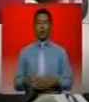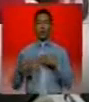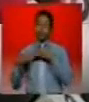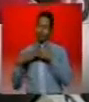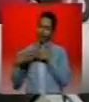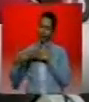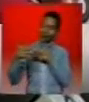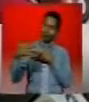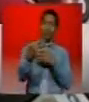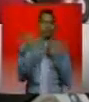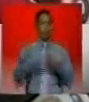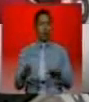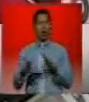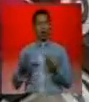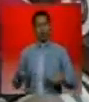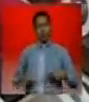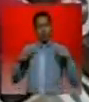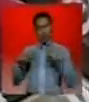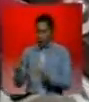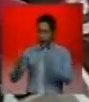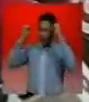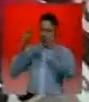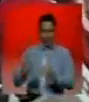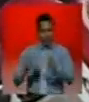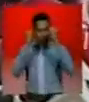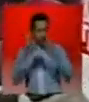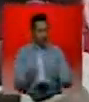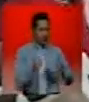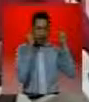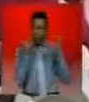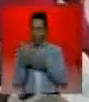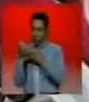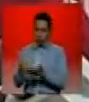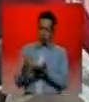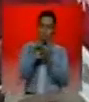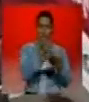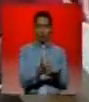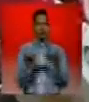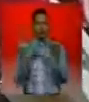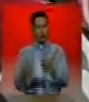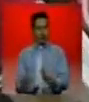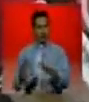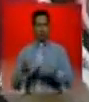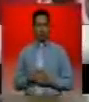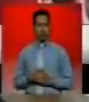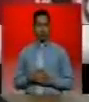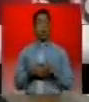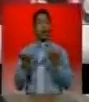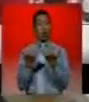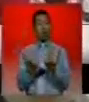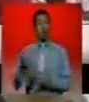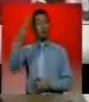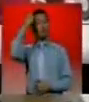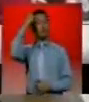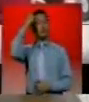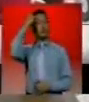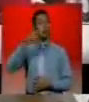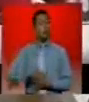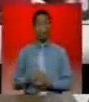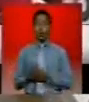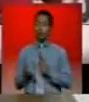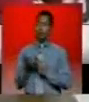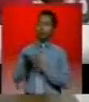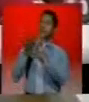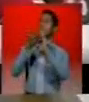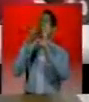nos dolió a todos, la prioridad era asegurar la vida de las personas, la seguridad de los damnificados, etc. Ya tenemos que pensar en esa reconstrucción,